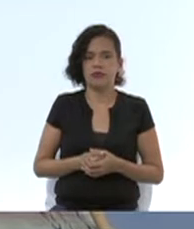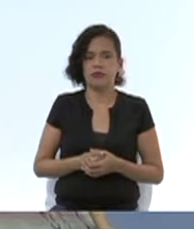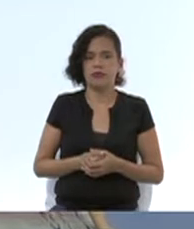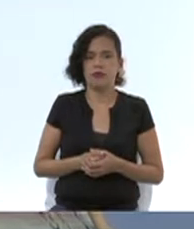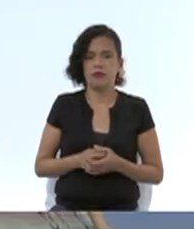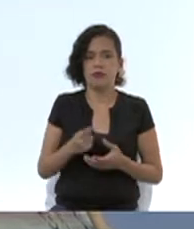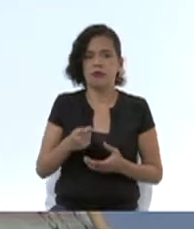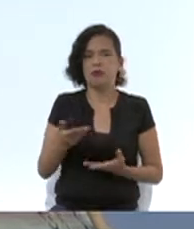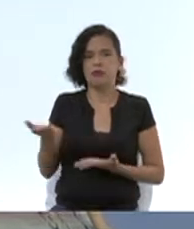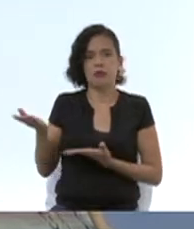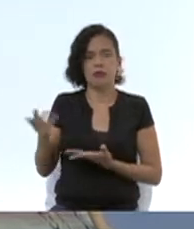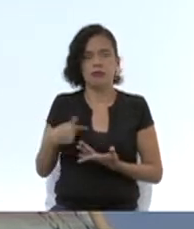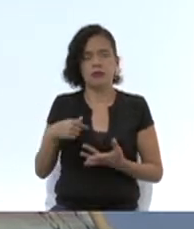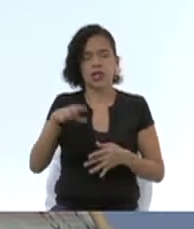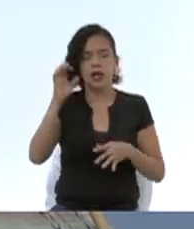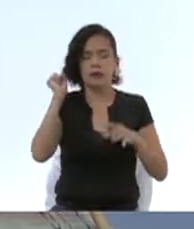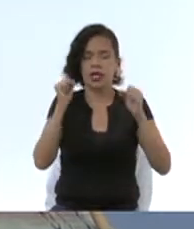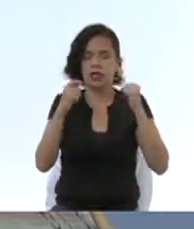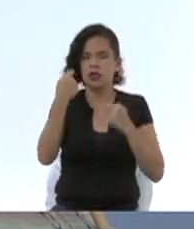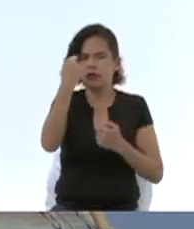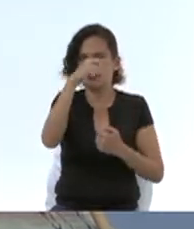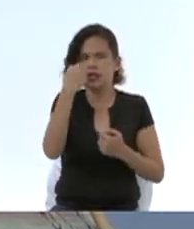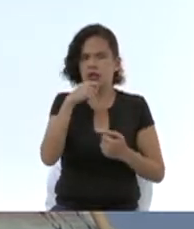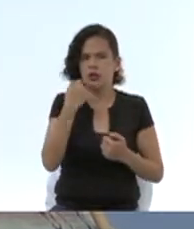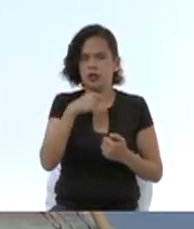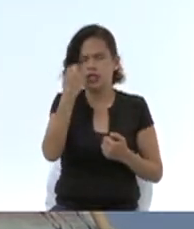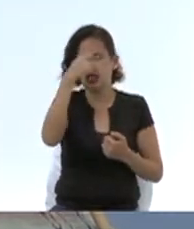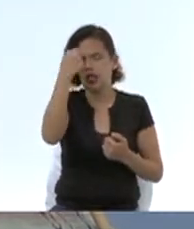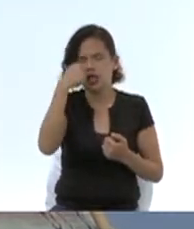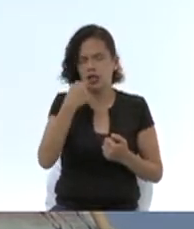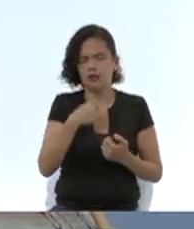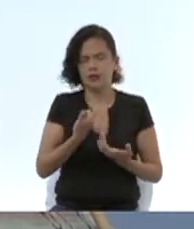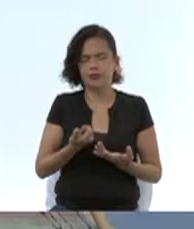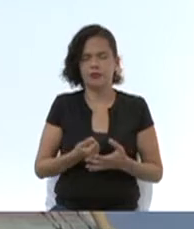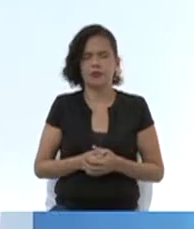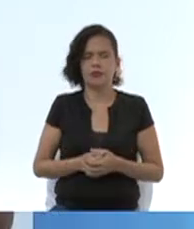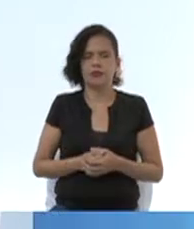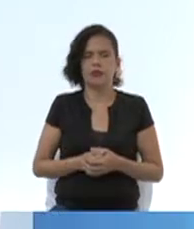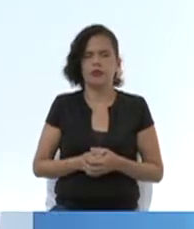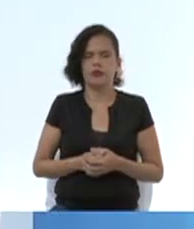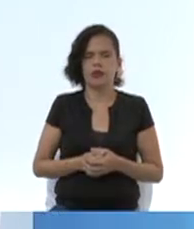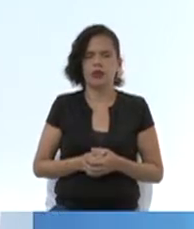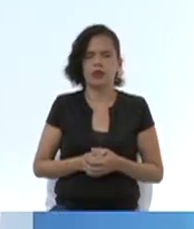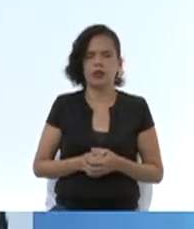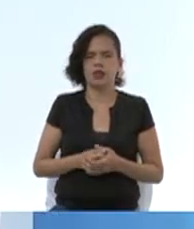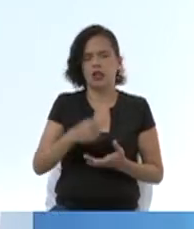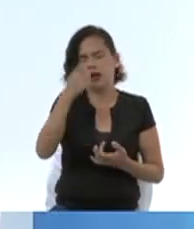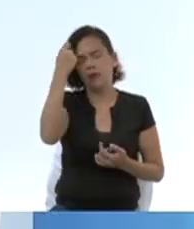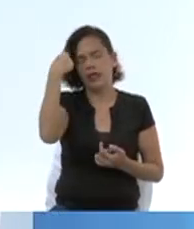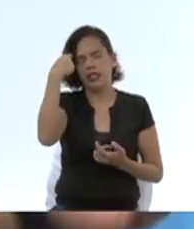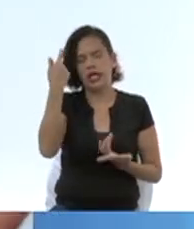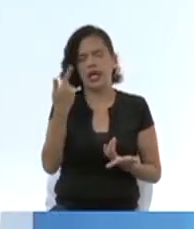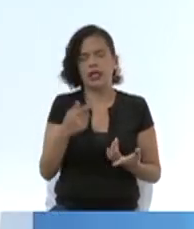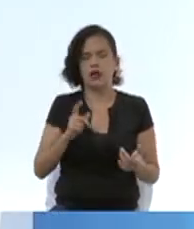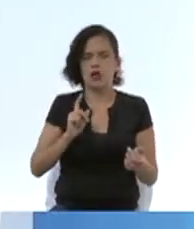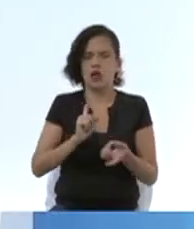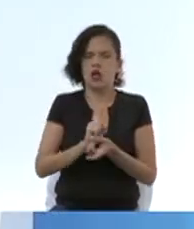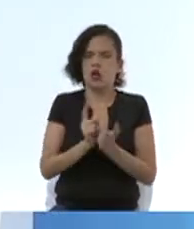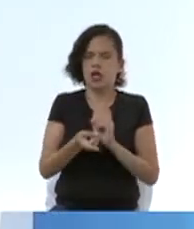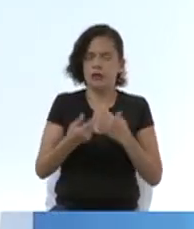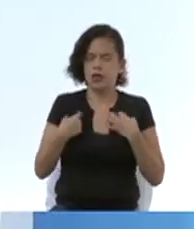Ángel aprendió a maquillarse, es decir, lo maquillaron, usó vestuario, lo